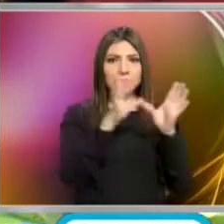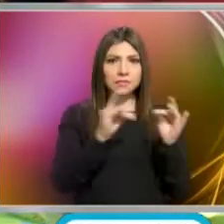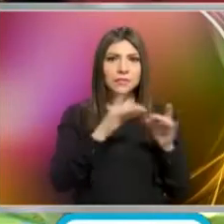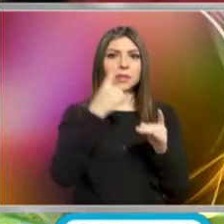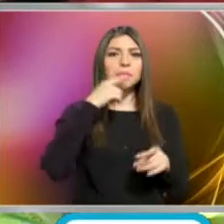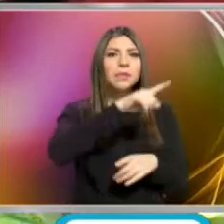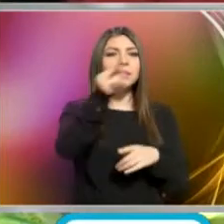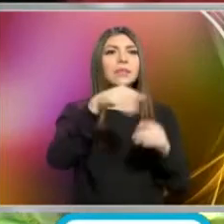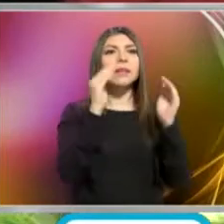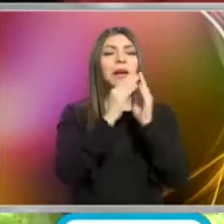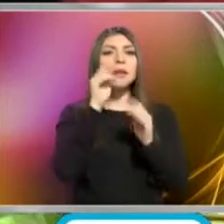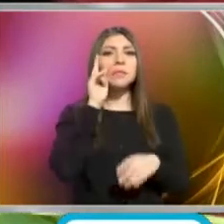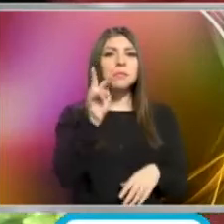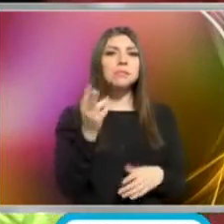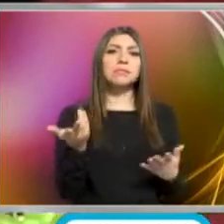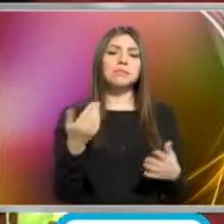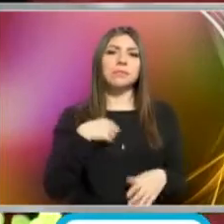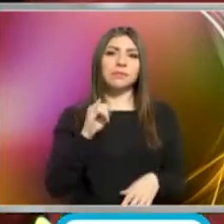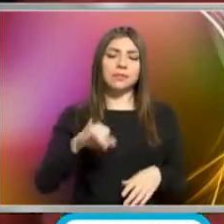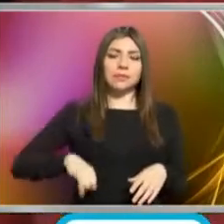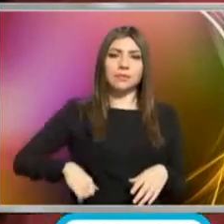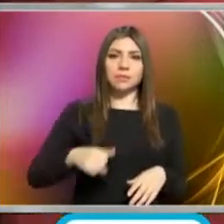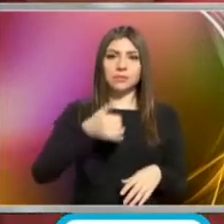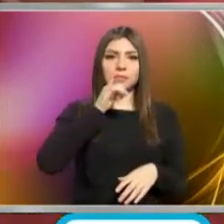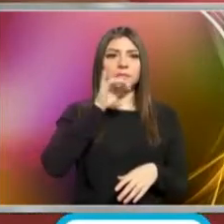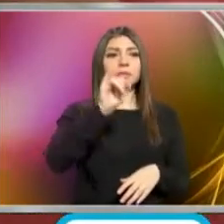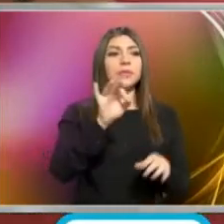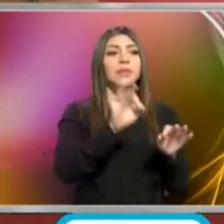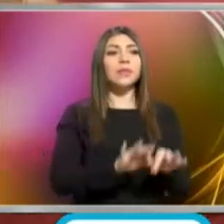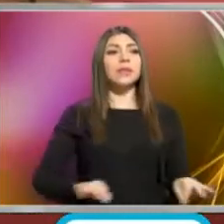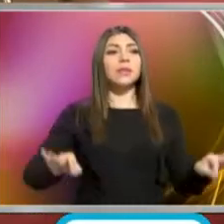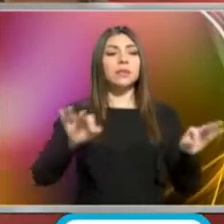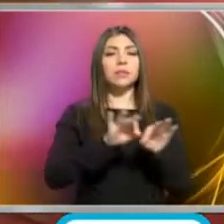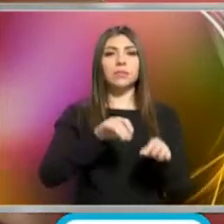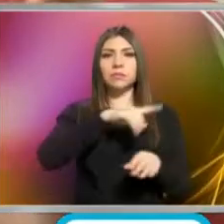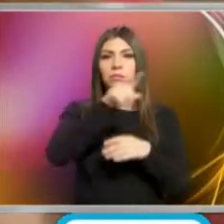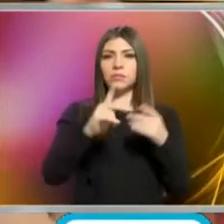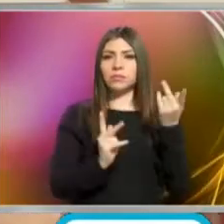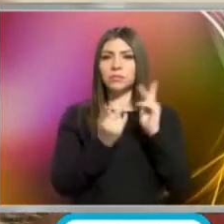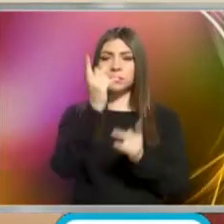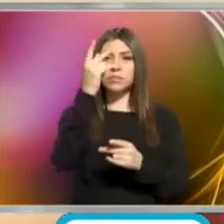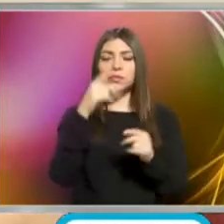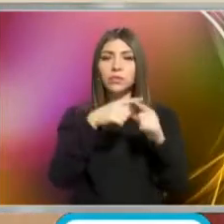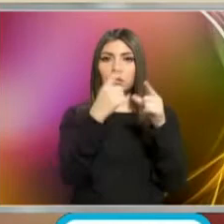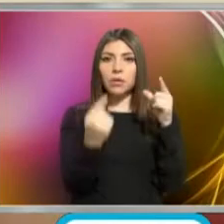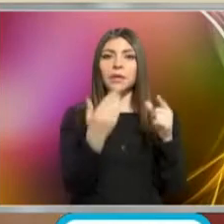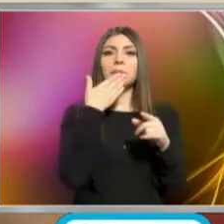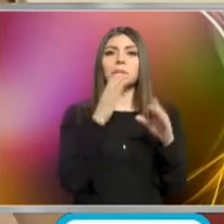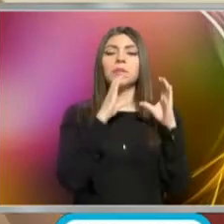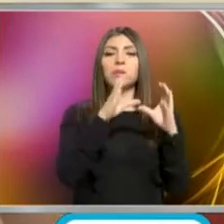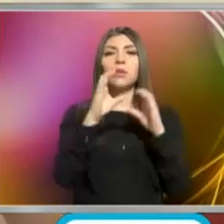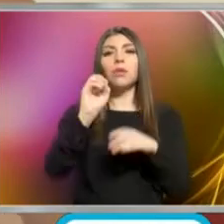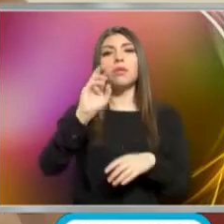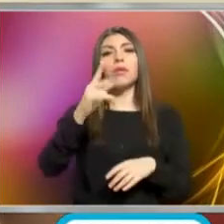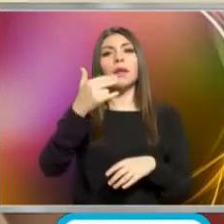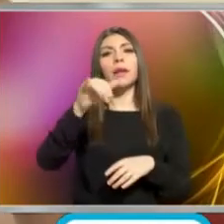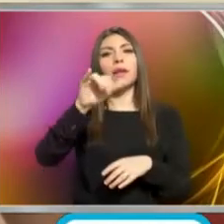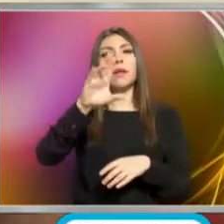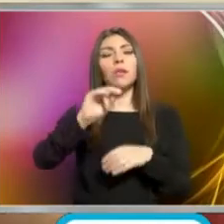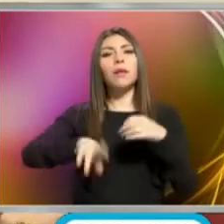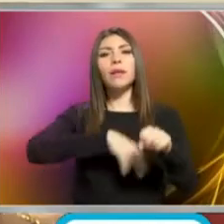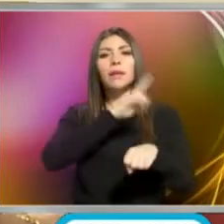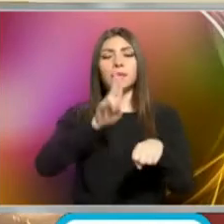tomarlo. Bueno, es buenísimo. Es importante que sea orgánico para que tenga todas estas propiedades, ¿no? El principal es que es